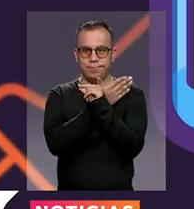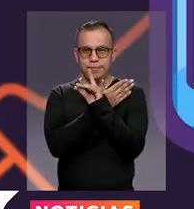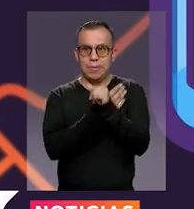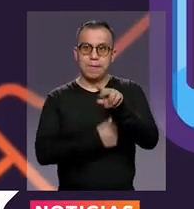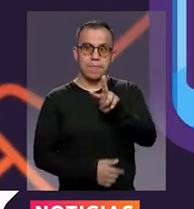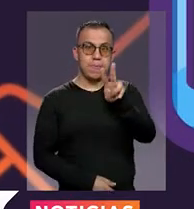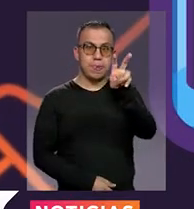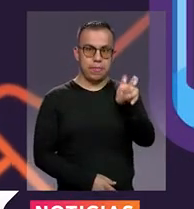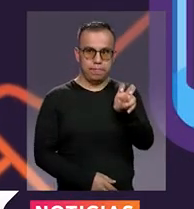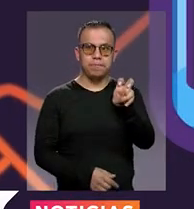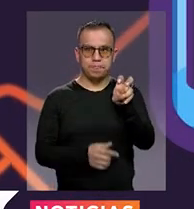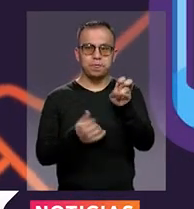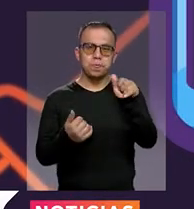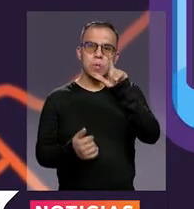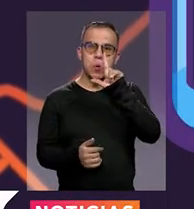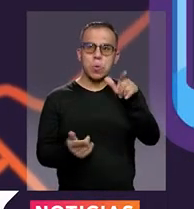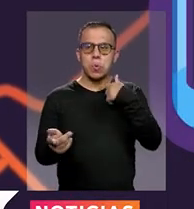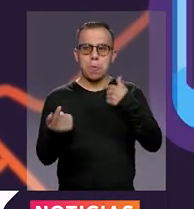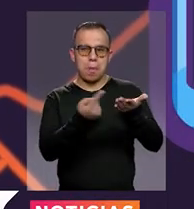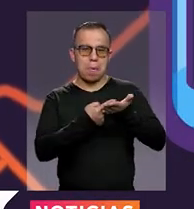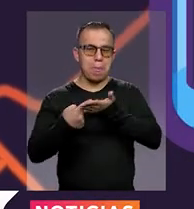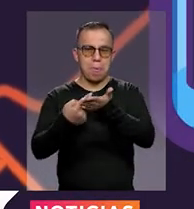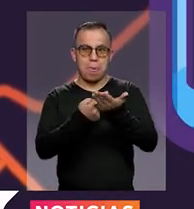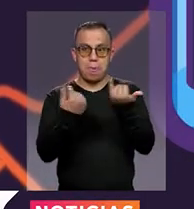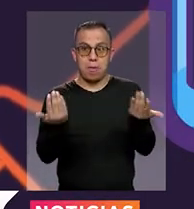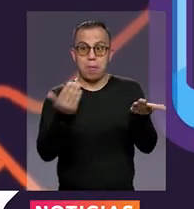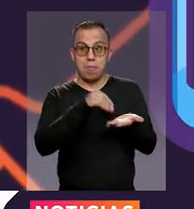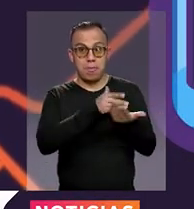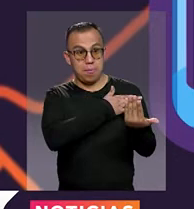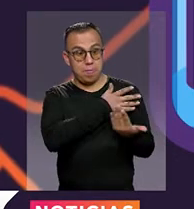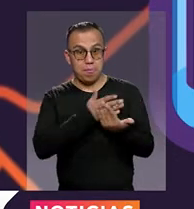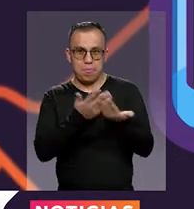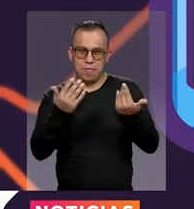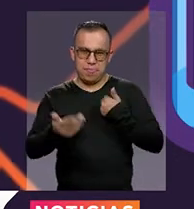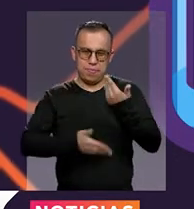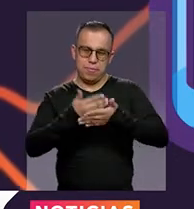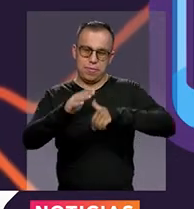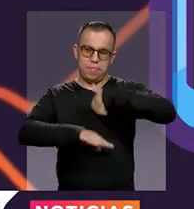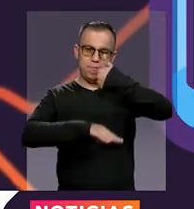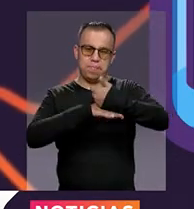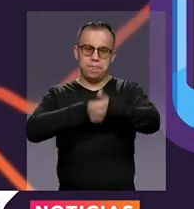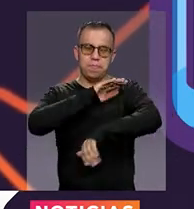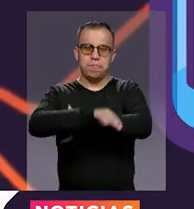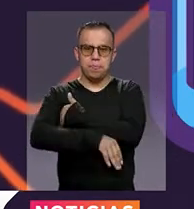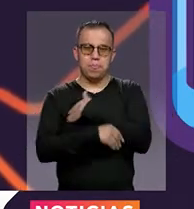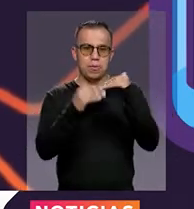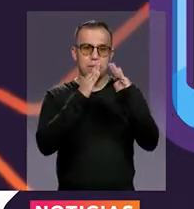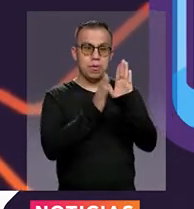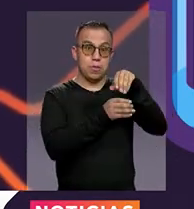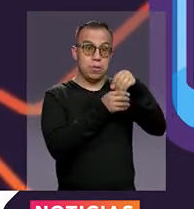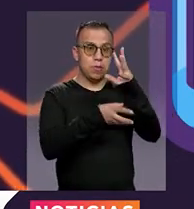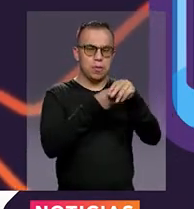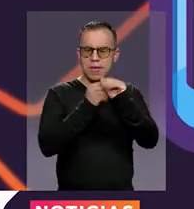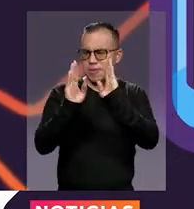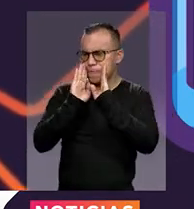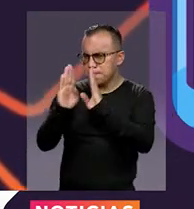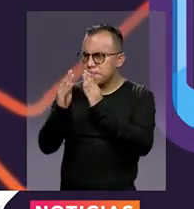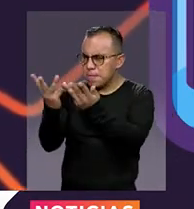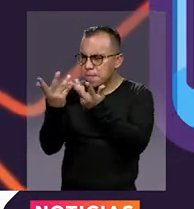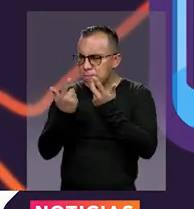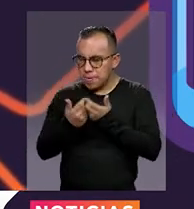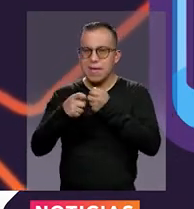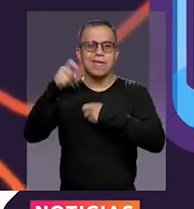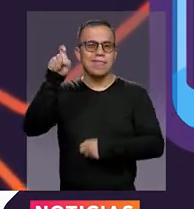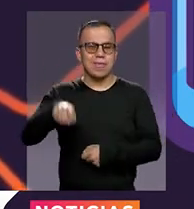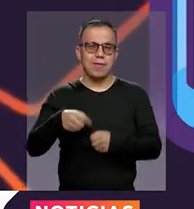Bogotá la mesa de hoy de diálogo social y garantías convocada y presidida por el Ministerio de Interior. Escuchar y disentir es y